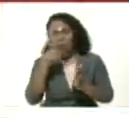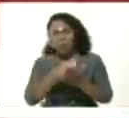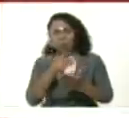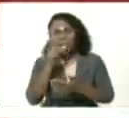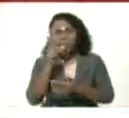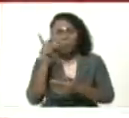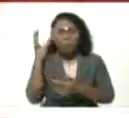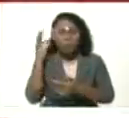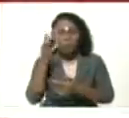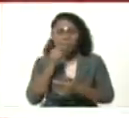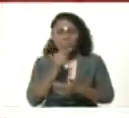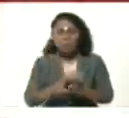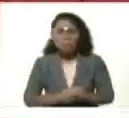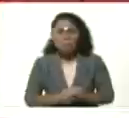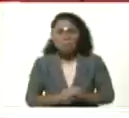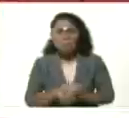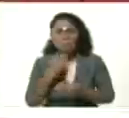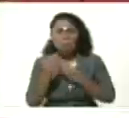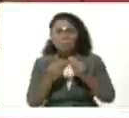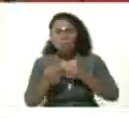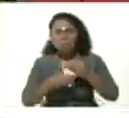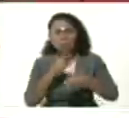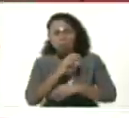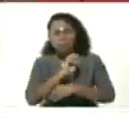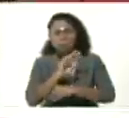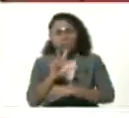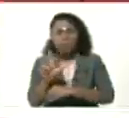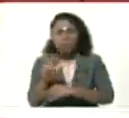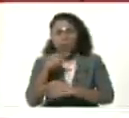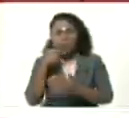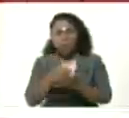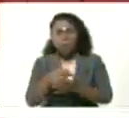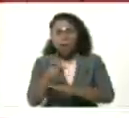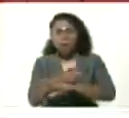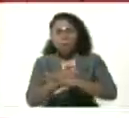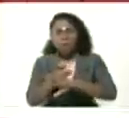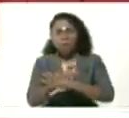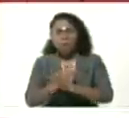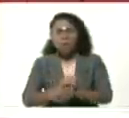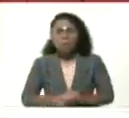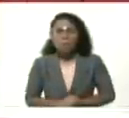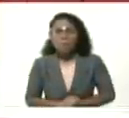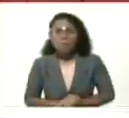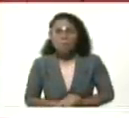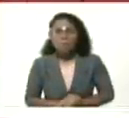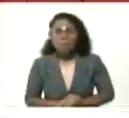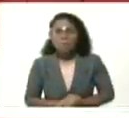y de hombres. Cómo surgieron esos 23 nombres a las gobernaciones.